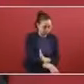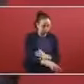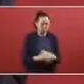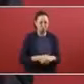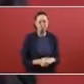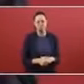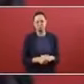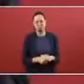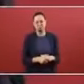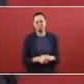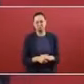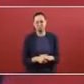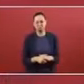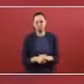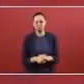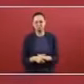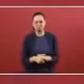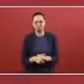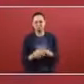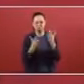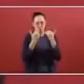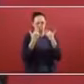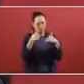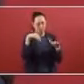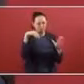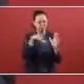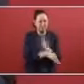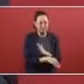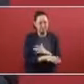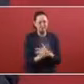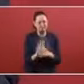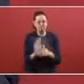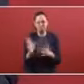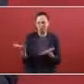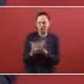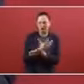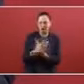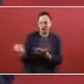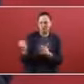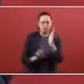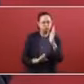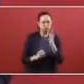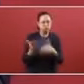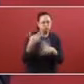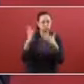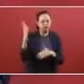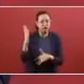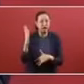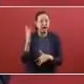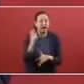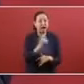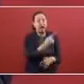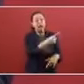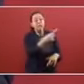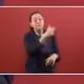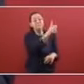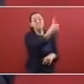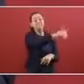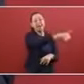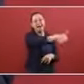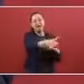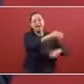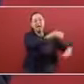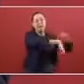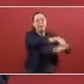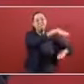ganó la bolsa. Puede ser que algunas de estas empresas, sus acciones cayeron, pero entonces